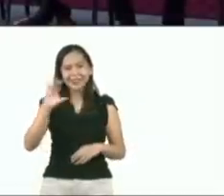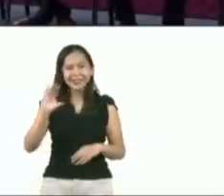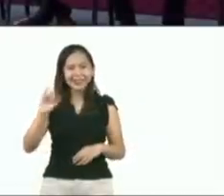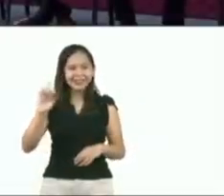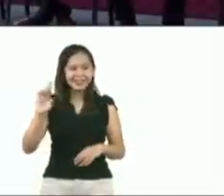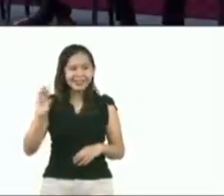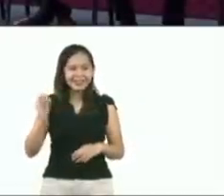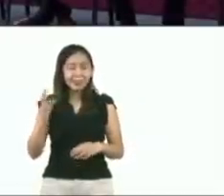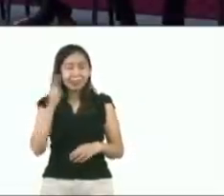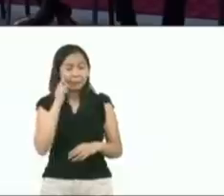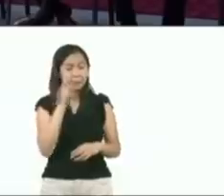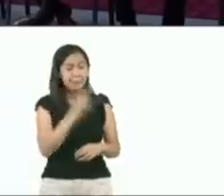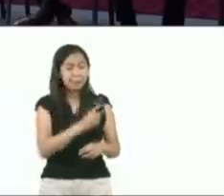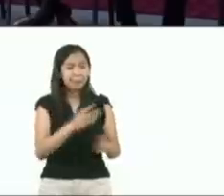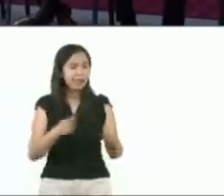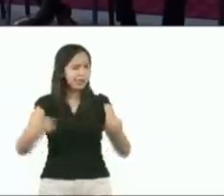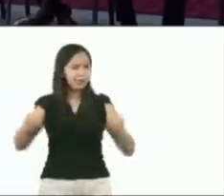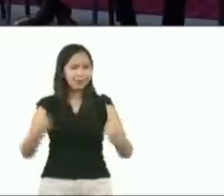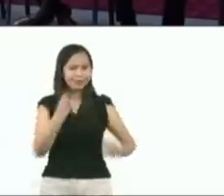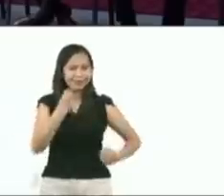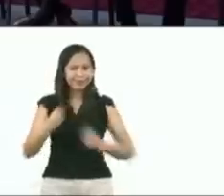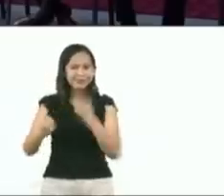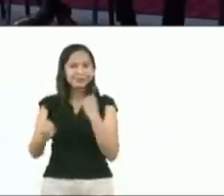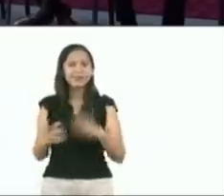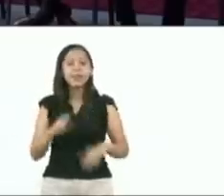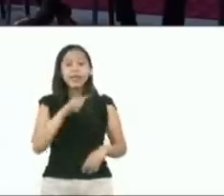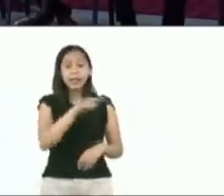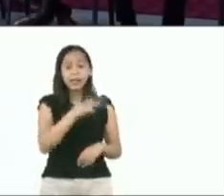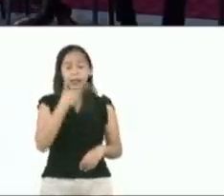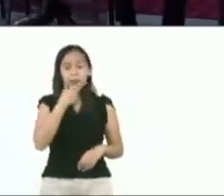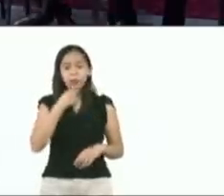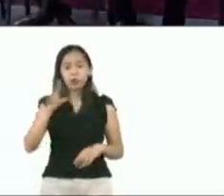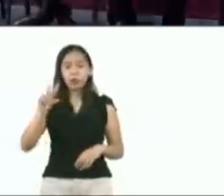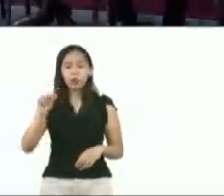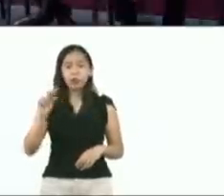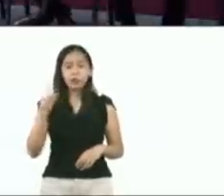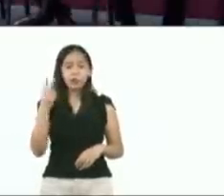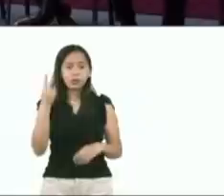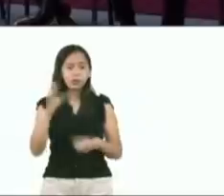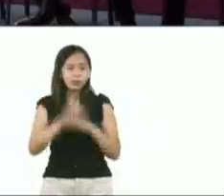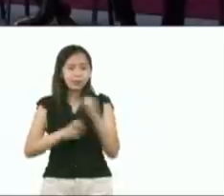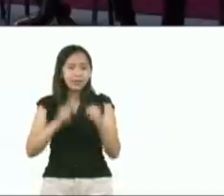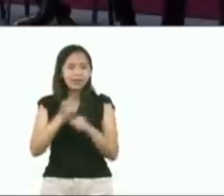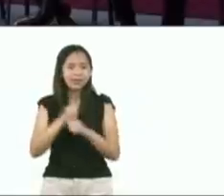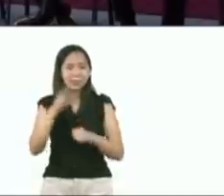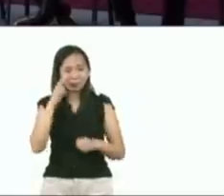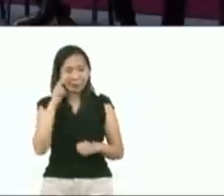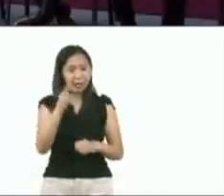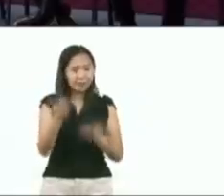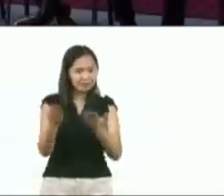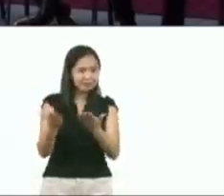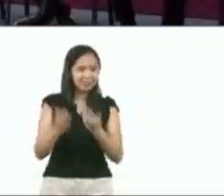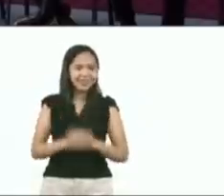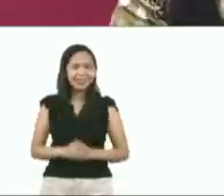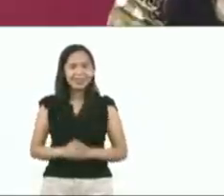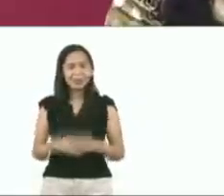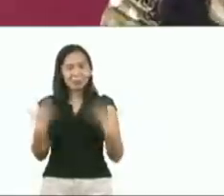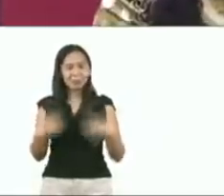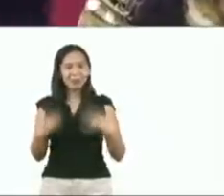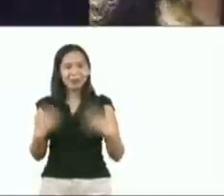los días, a los 82 años, no deja de hacer boxeo, miren nada más.